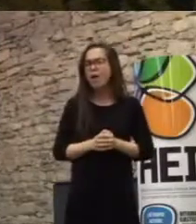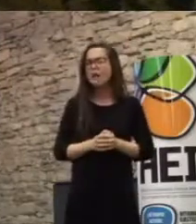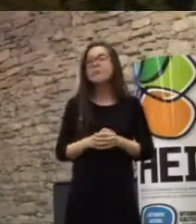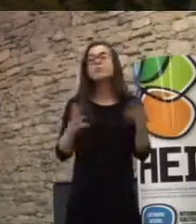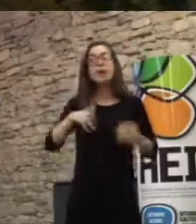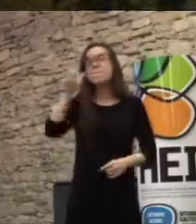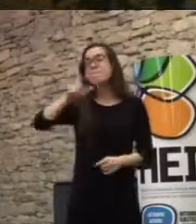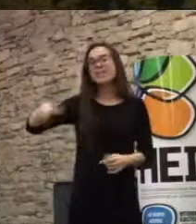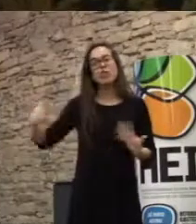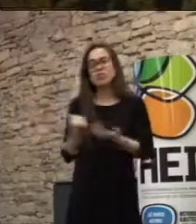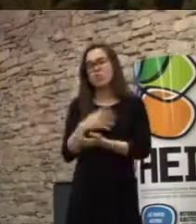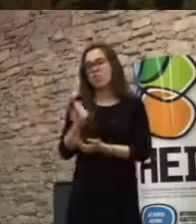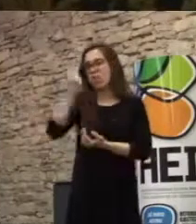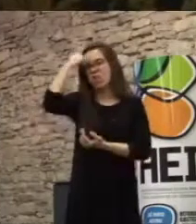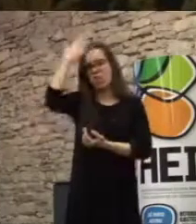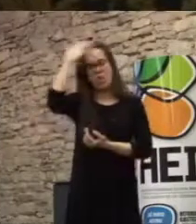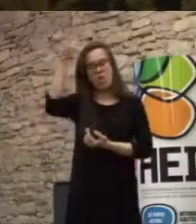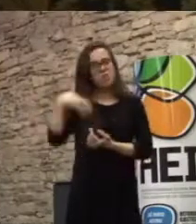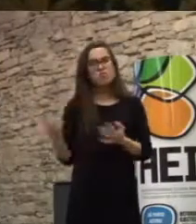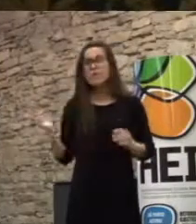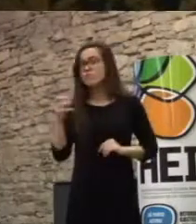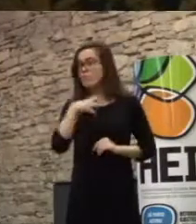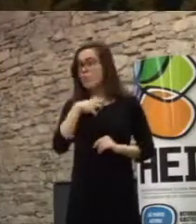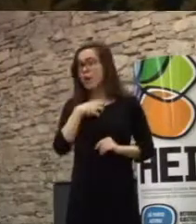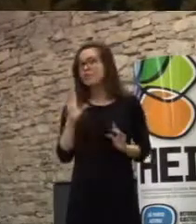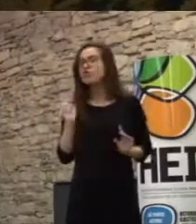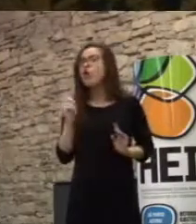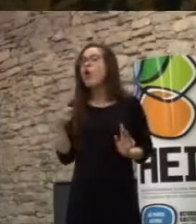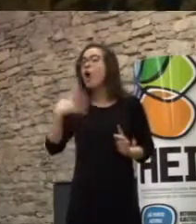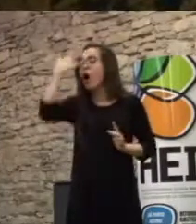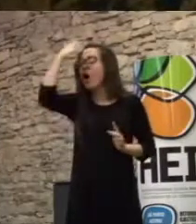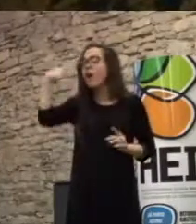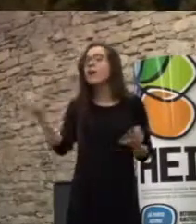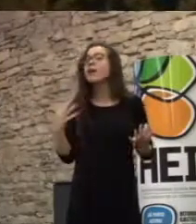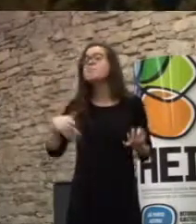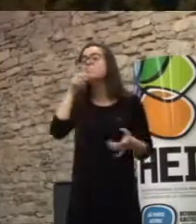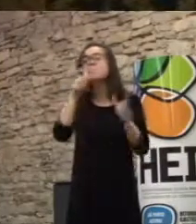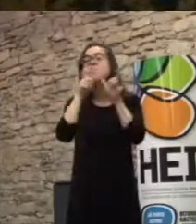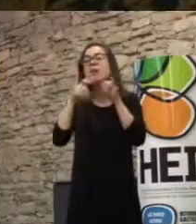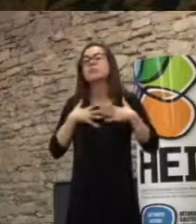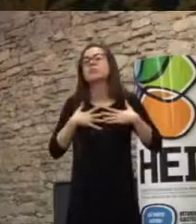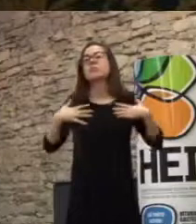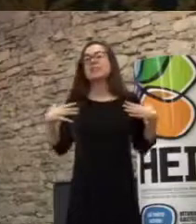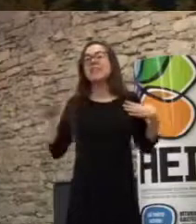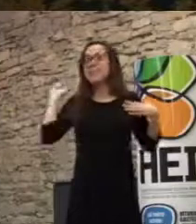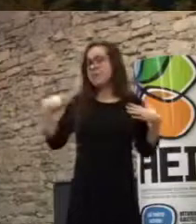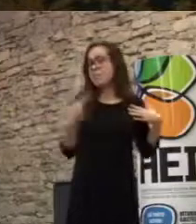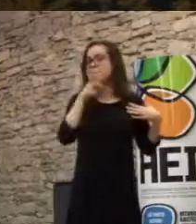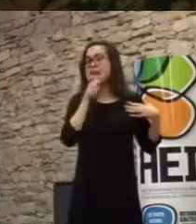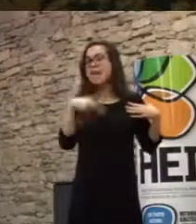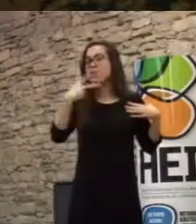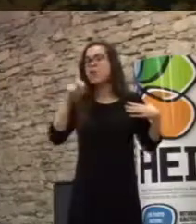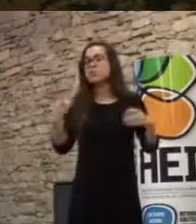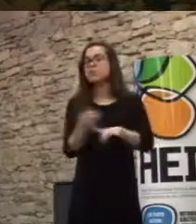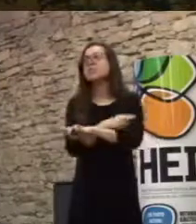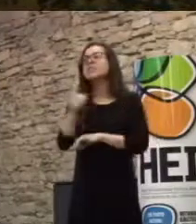no son capaces de recordar todo sólo aquello que les emociona y eliminamos la palabra de nuestro vocabulario quien está dispuesto a hacer